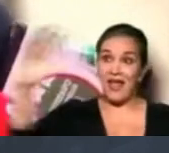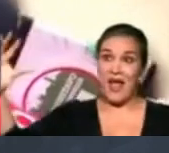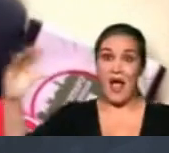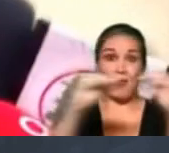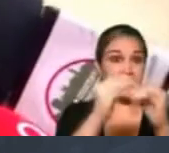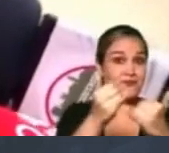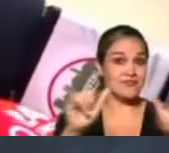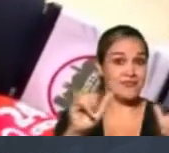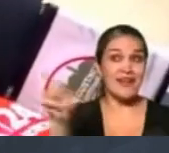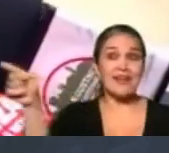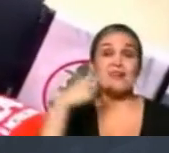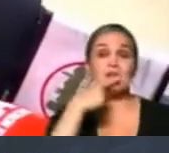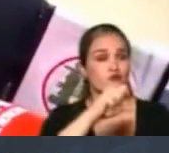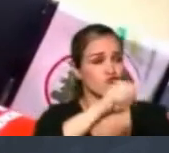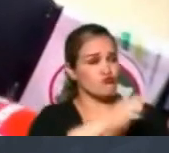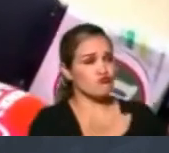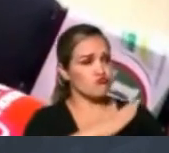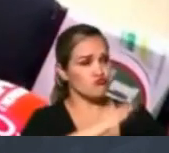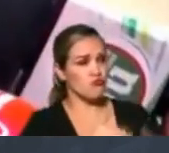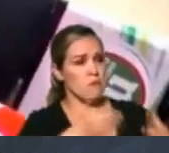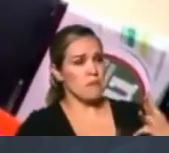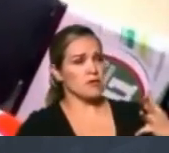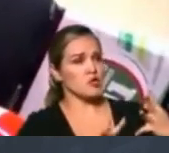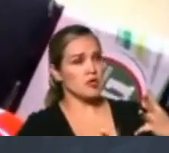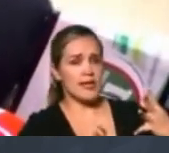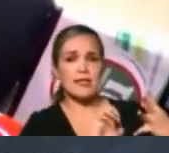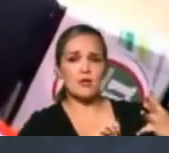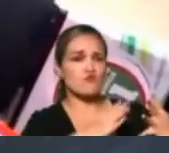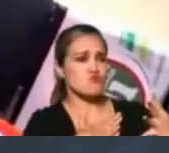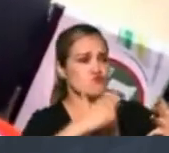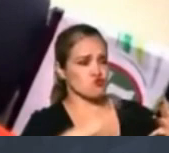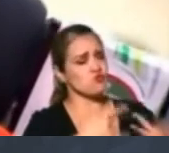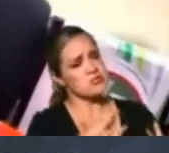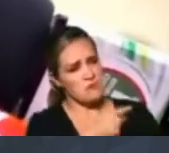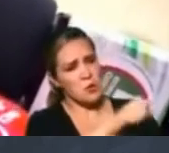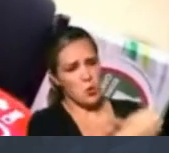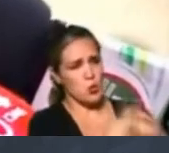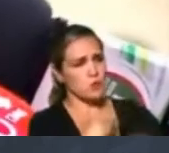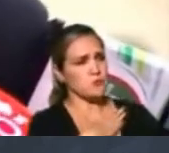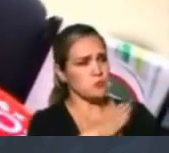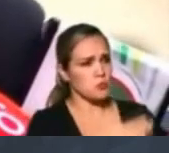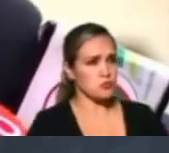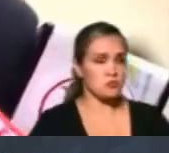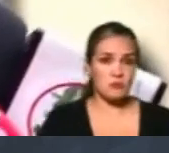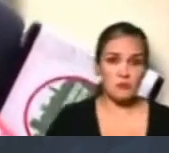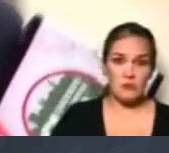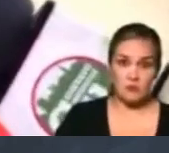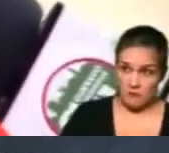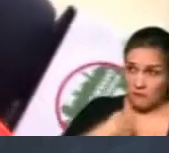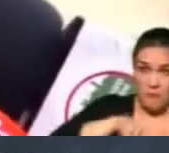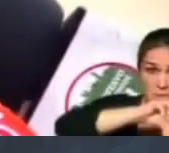hicieron fue que hasta el 30 de enero había plazo para hacer esos pagos que nos cuestan, que es plata de todo el